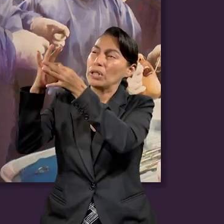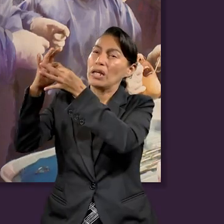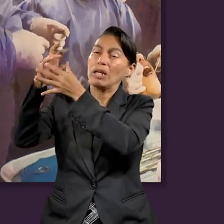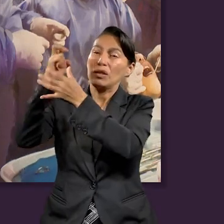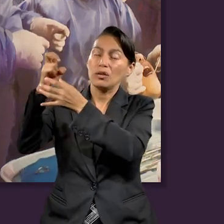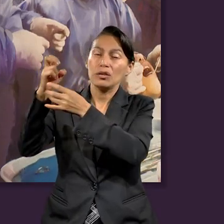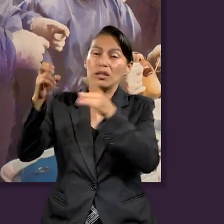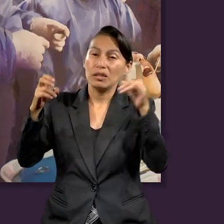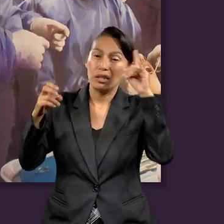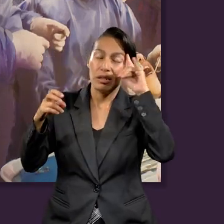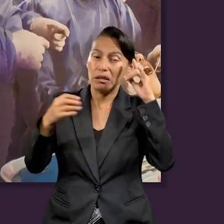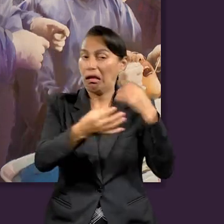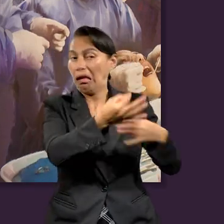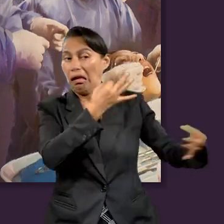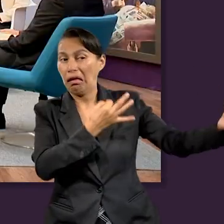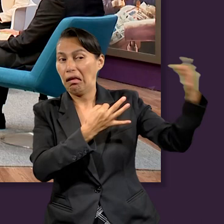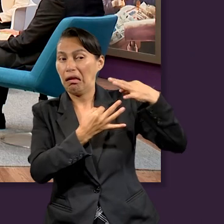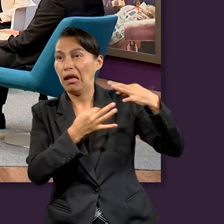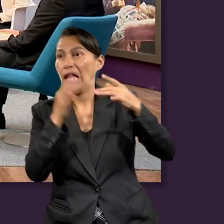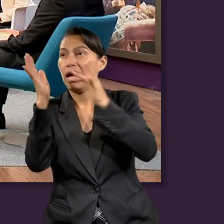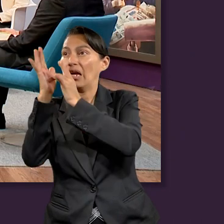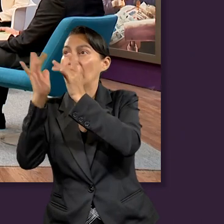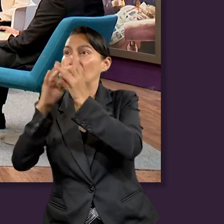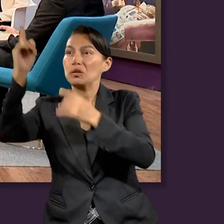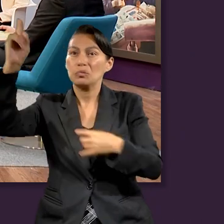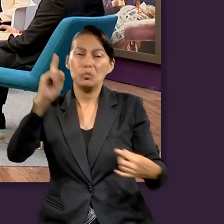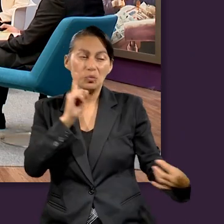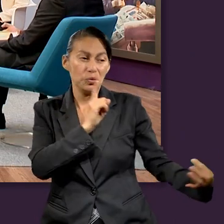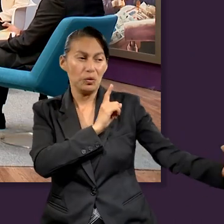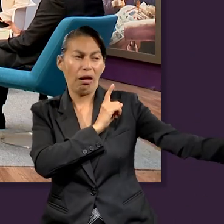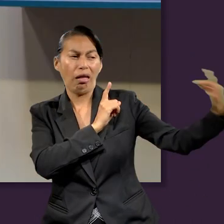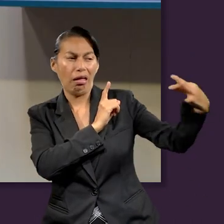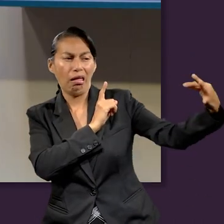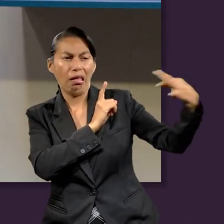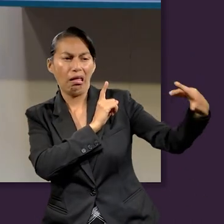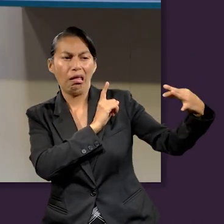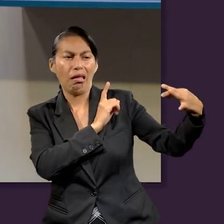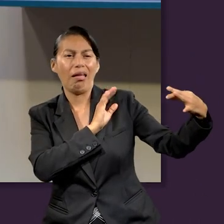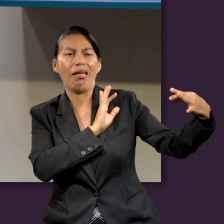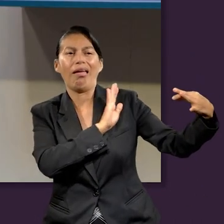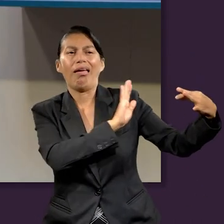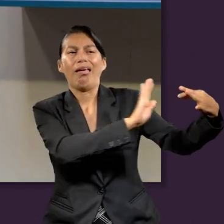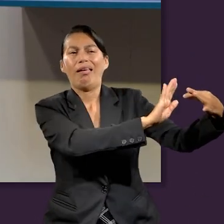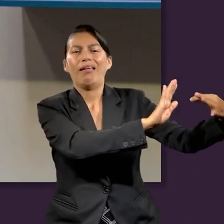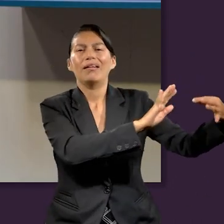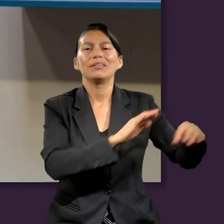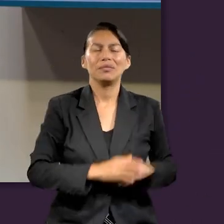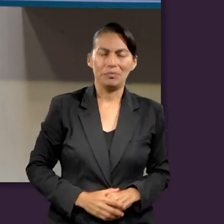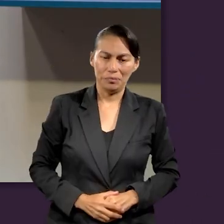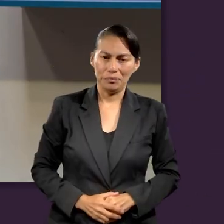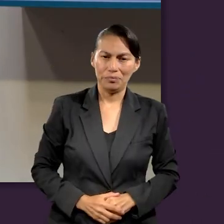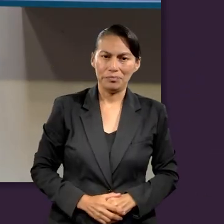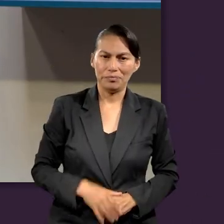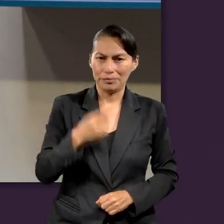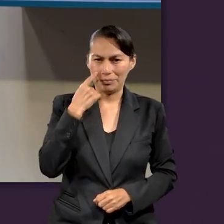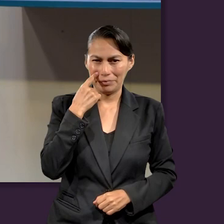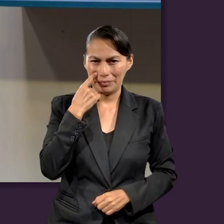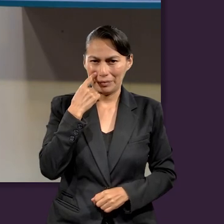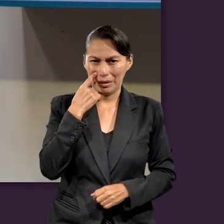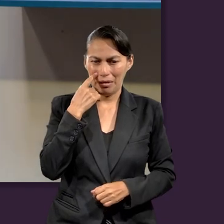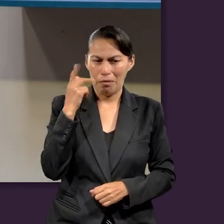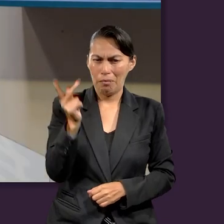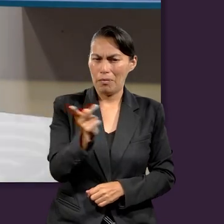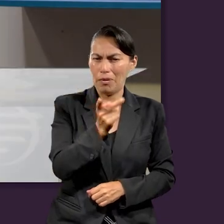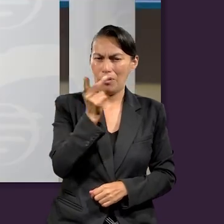estemos firmes contra las asocianzas del enemigo. Gracias, Samuel. Vamos con una pregunta interesante que un experto nos va a